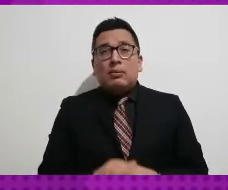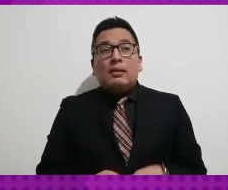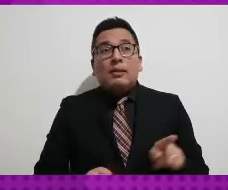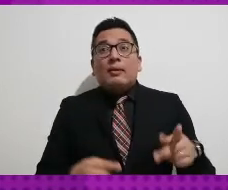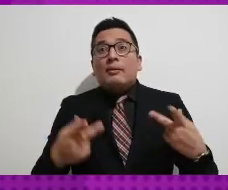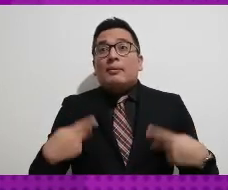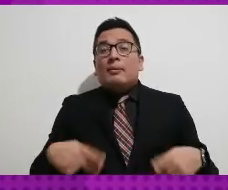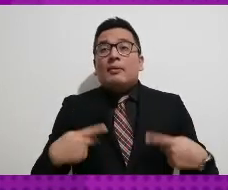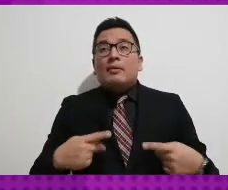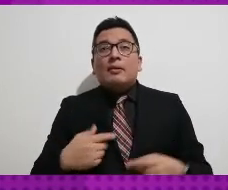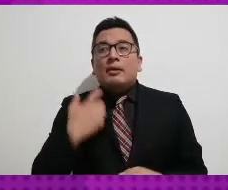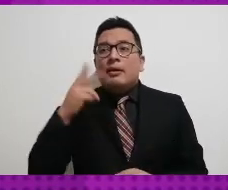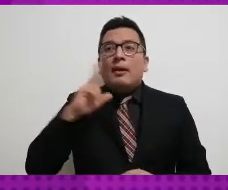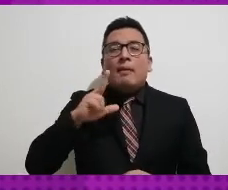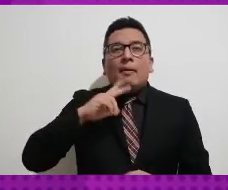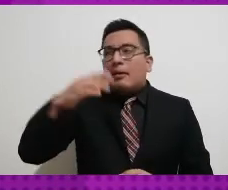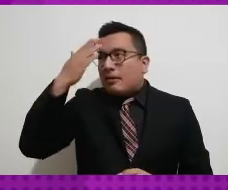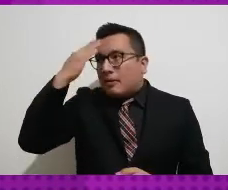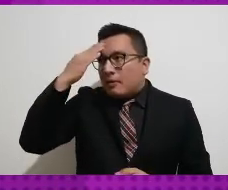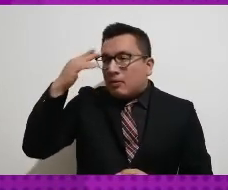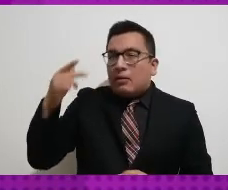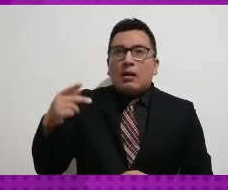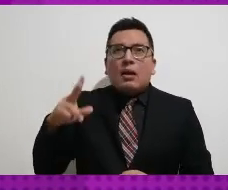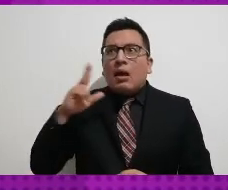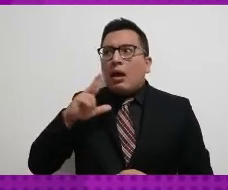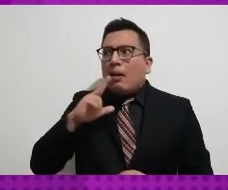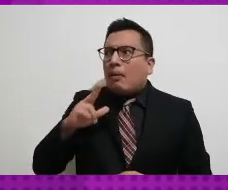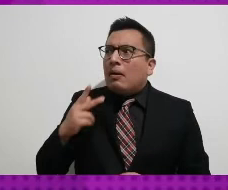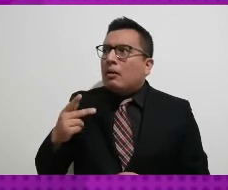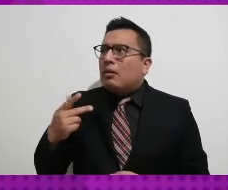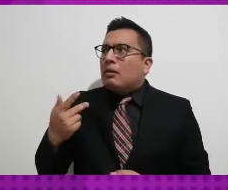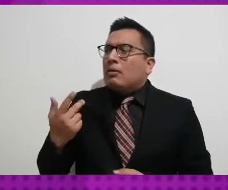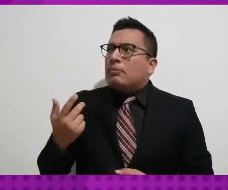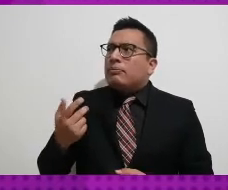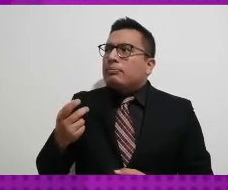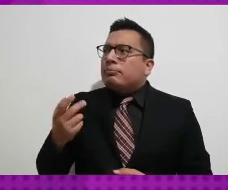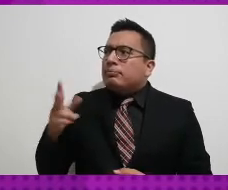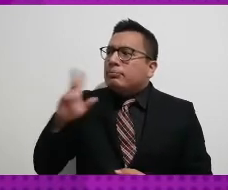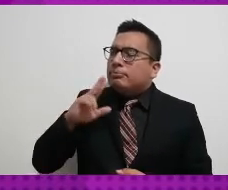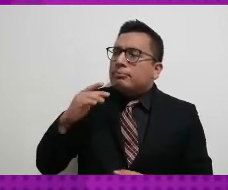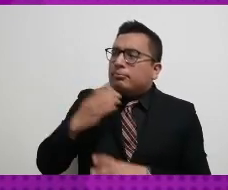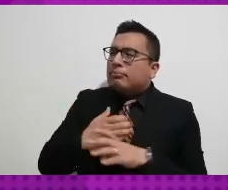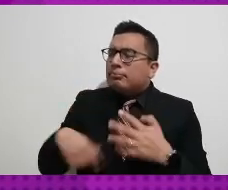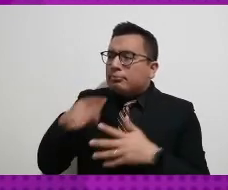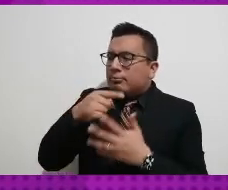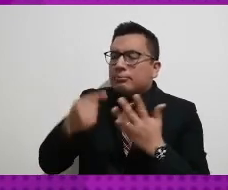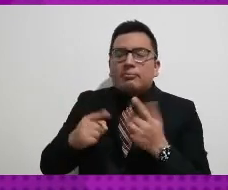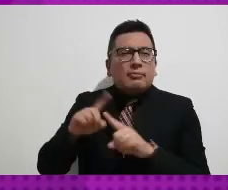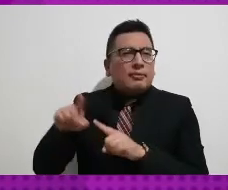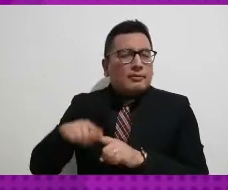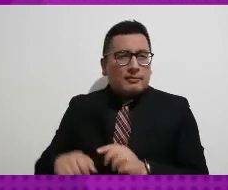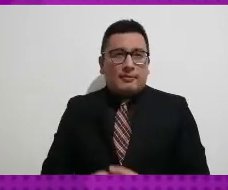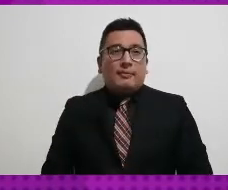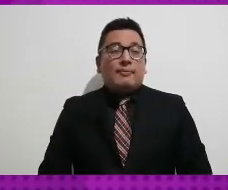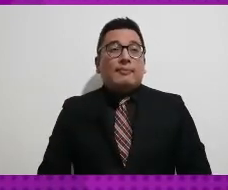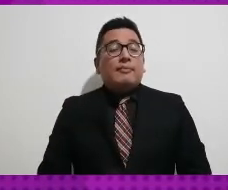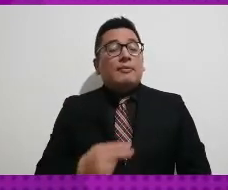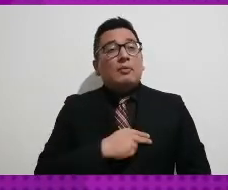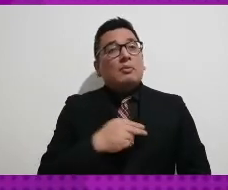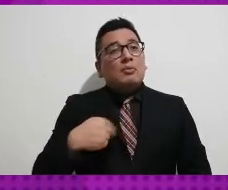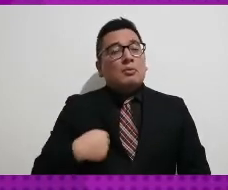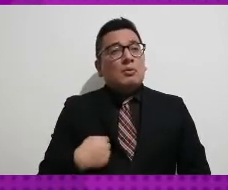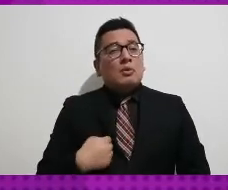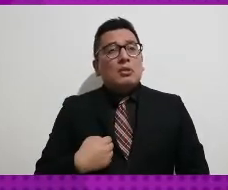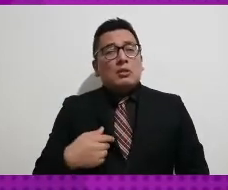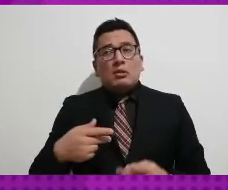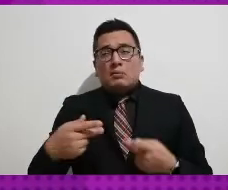ciudadanos con información que les sea útil para su devenir. Los dos ejercicios que hemos hecho, el que ya